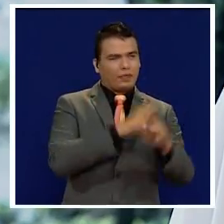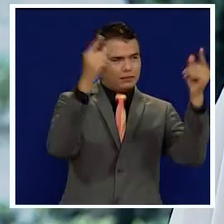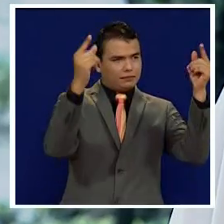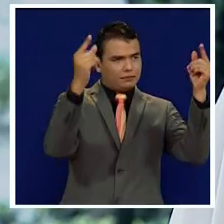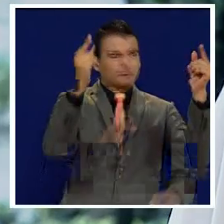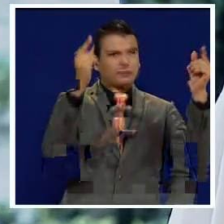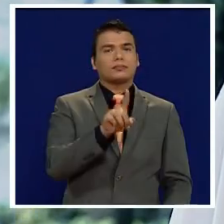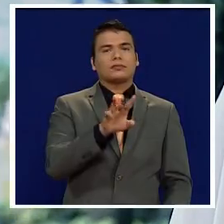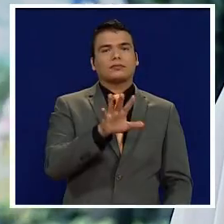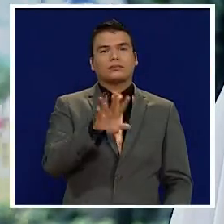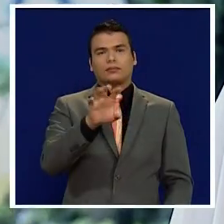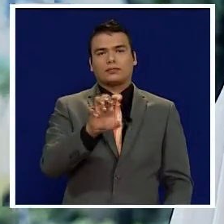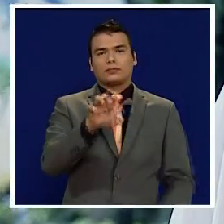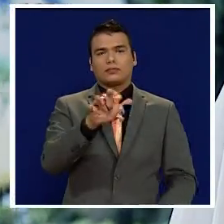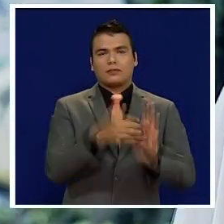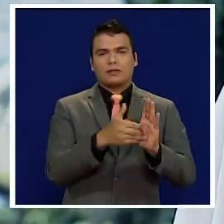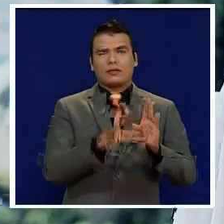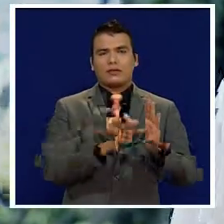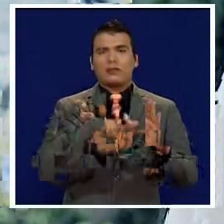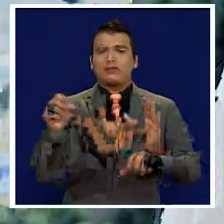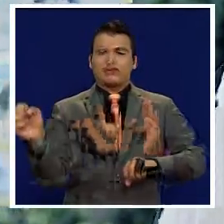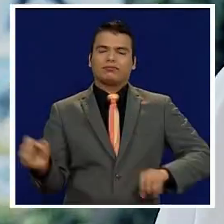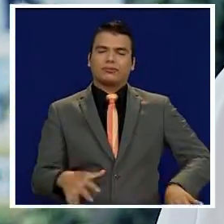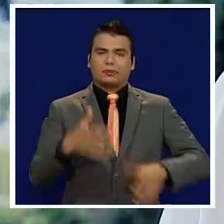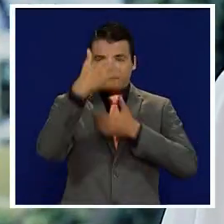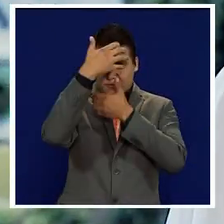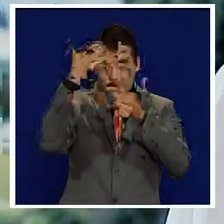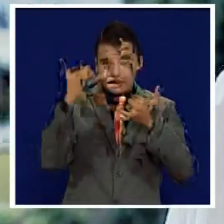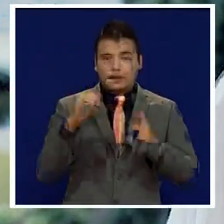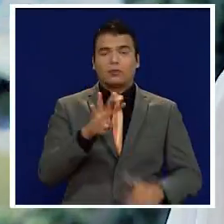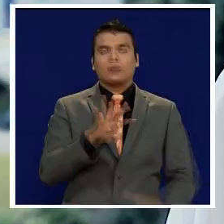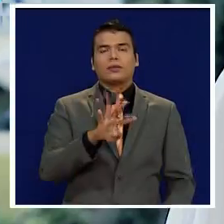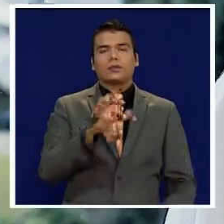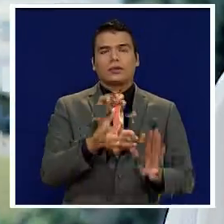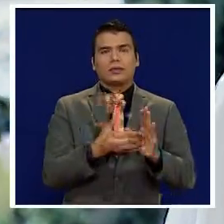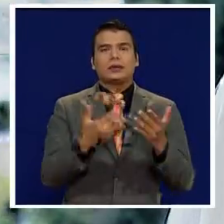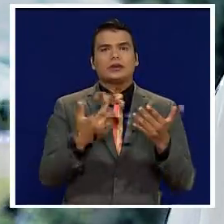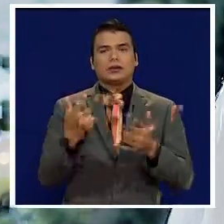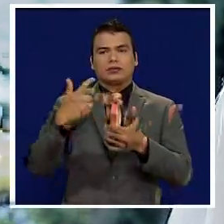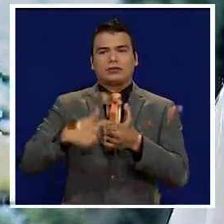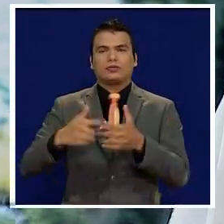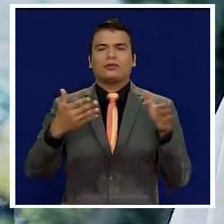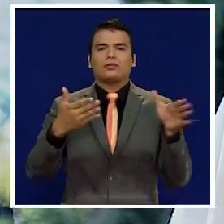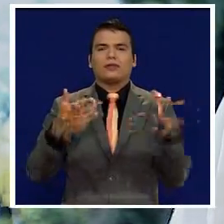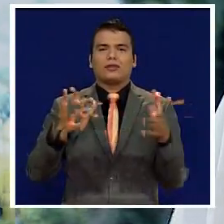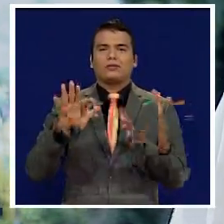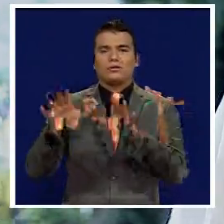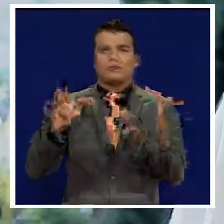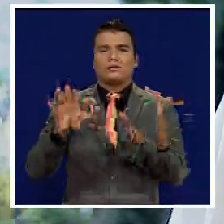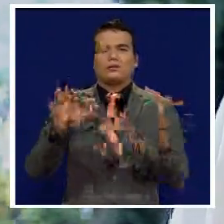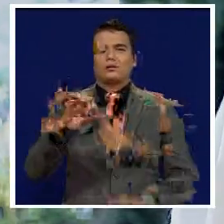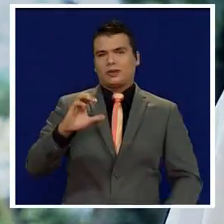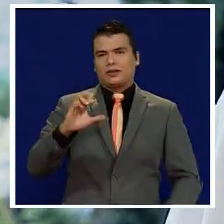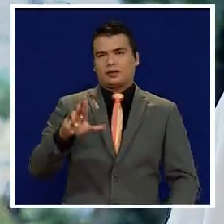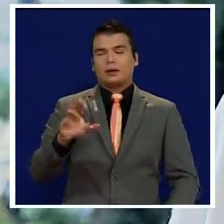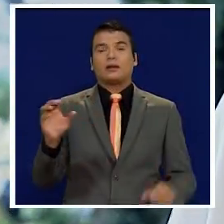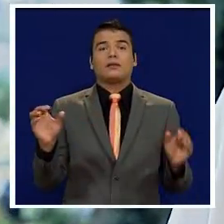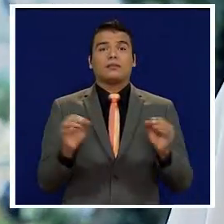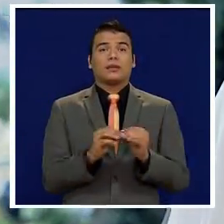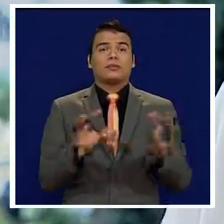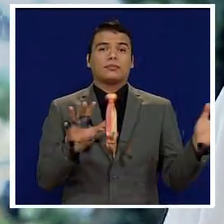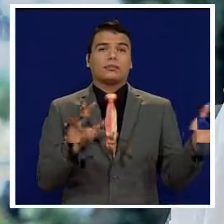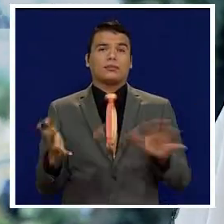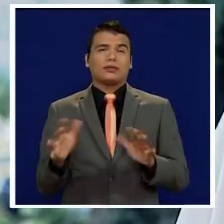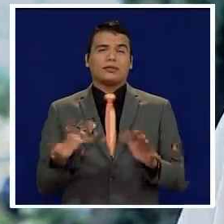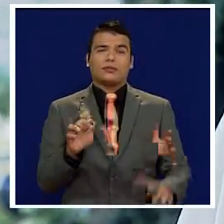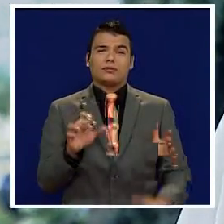las filas de los grupos guerrilleros. De estas 49.000 se han acogido al plan del ACR y de estas más de 13.000 ya